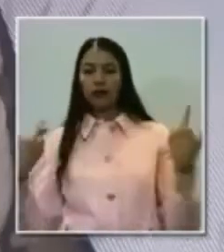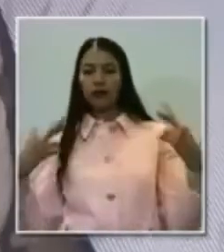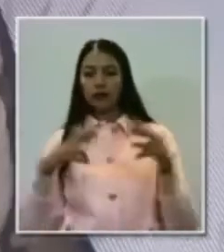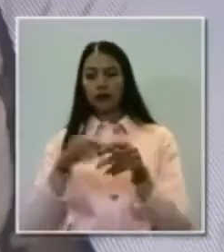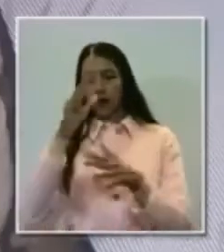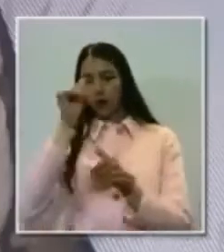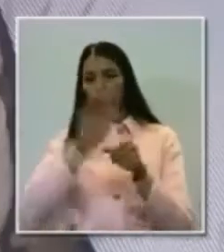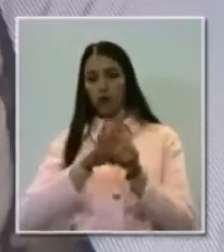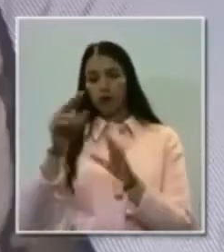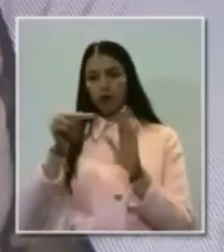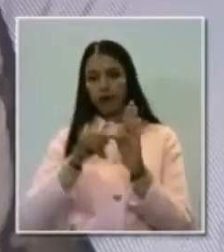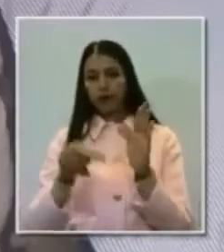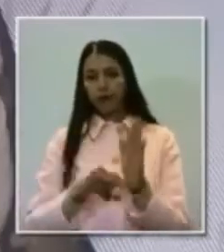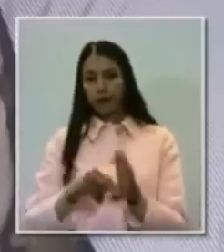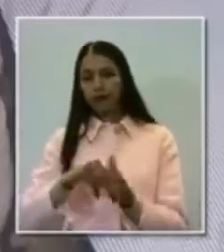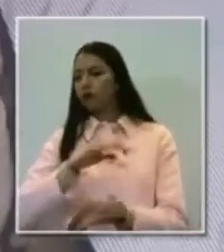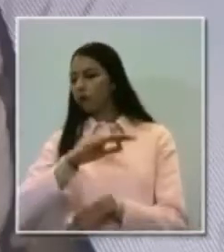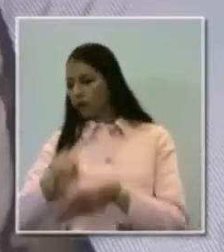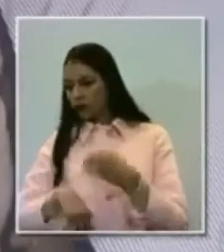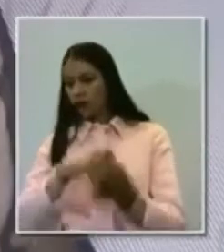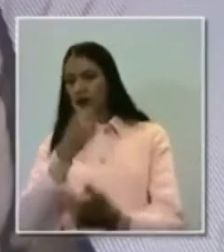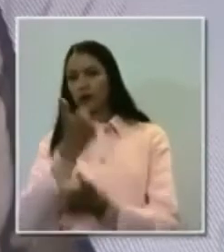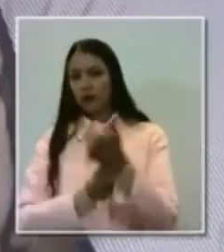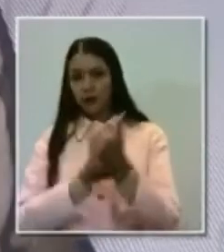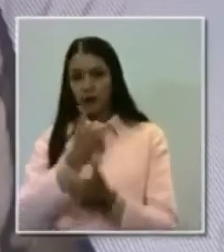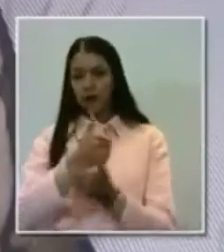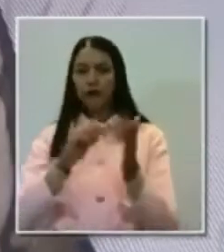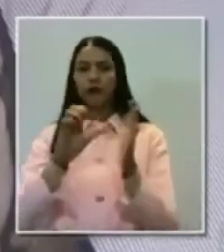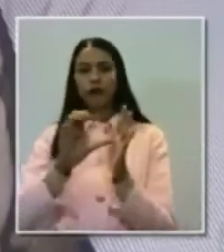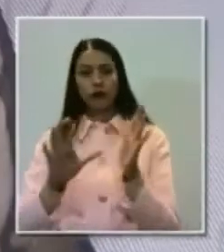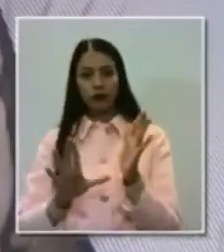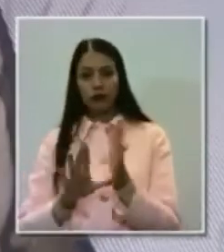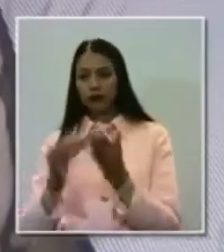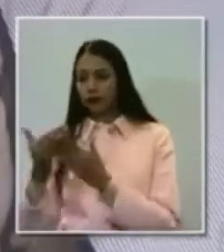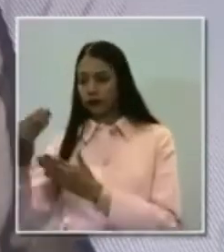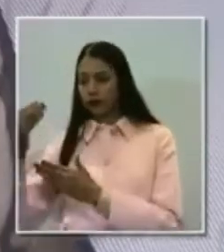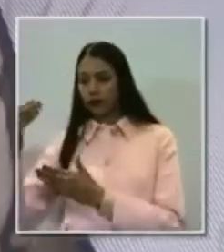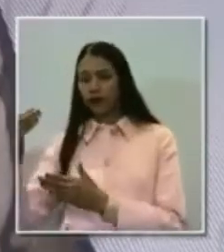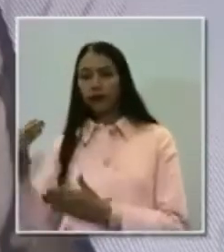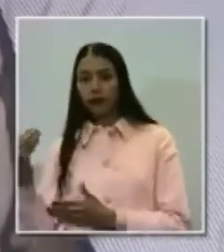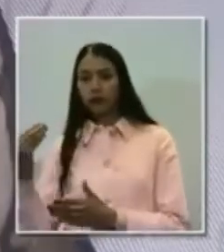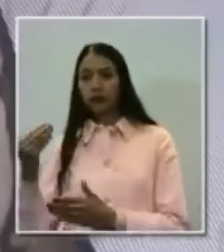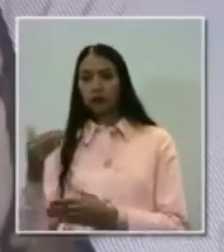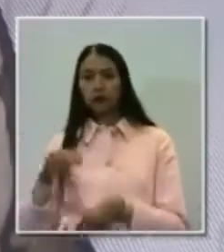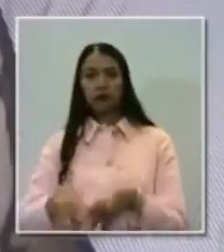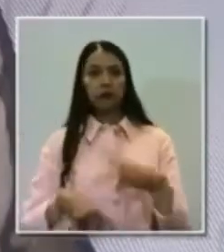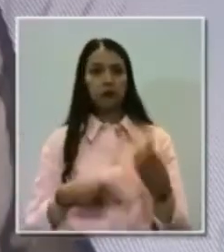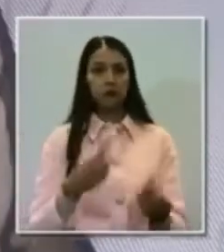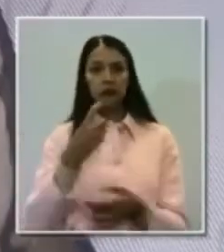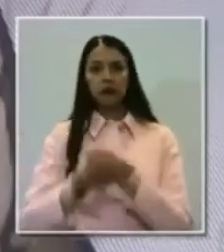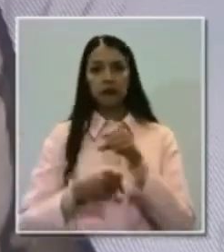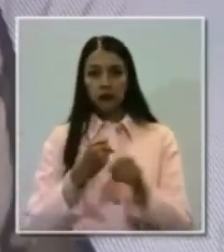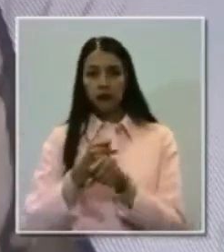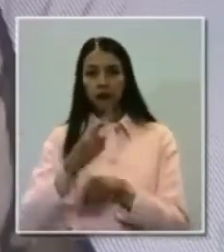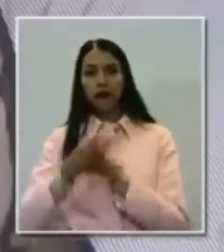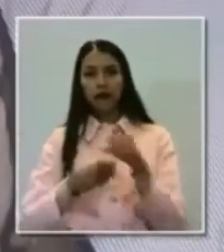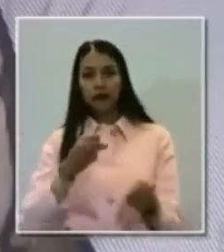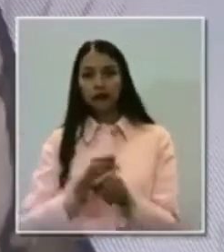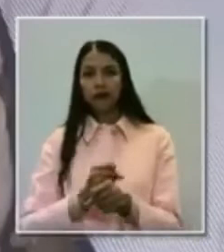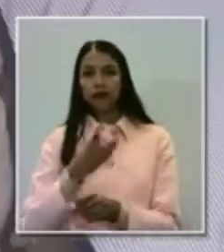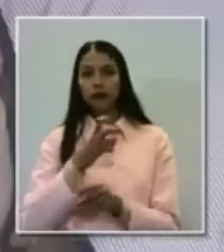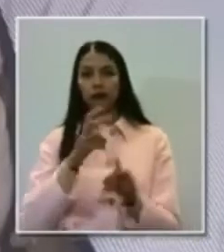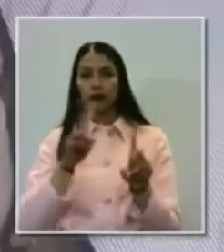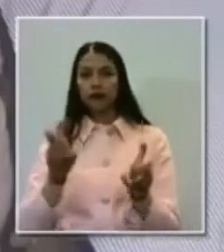a la norma, es decir, todos aquellos que hayan participado en las convocatorias correspondientes que se presentan año con año. En este